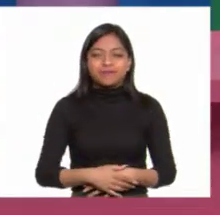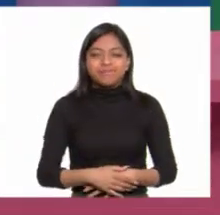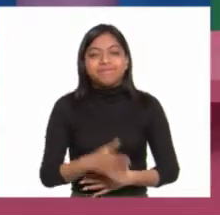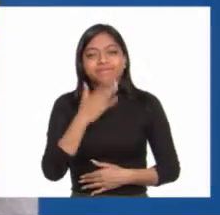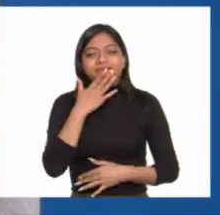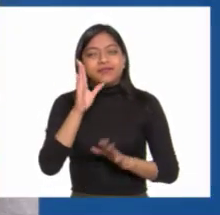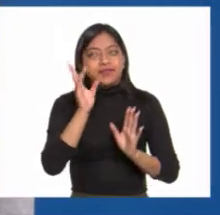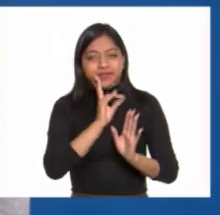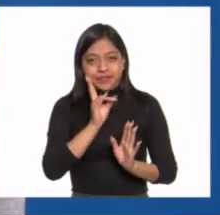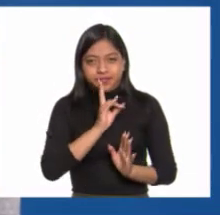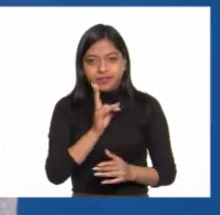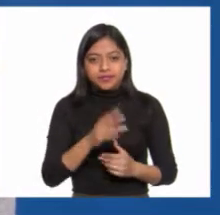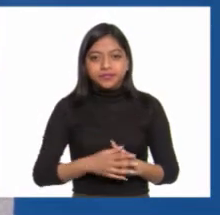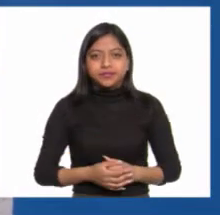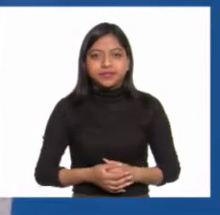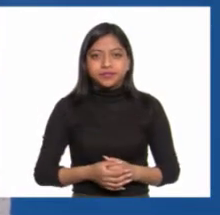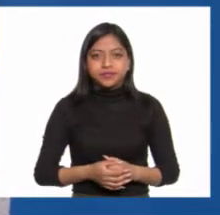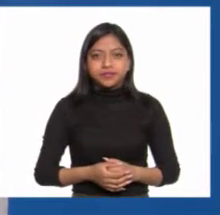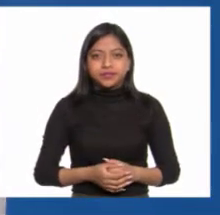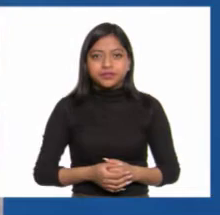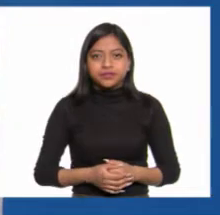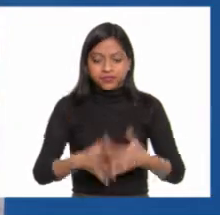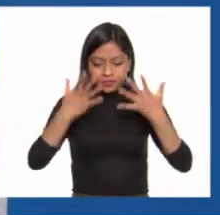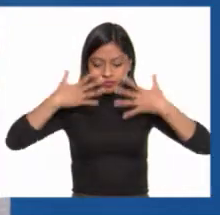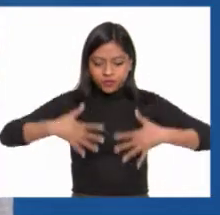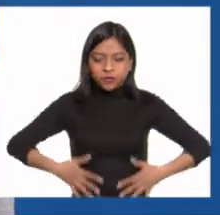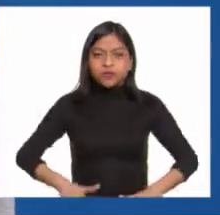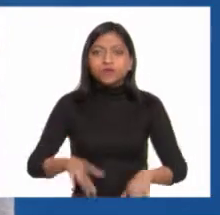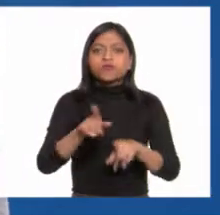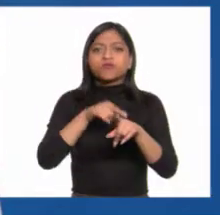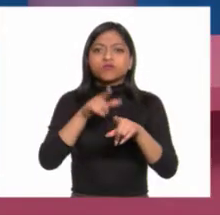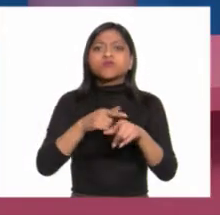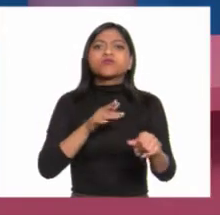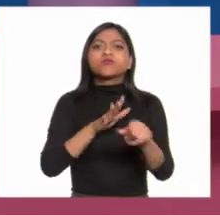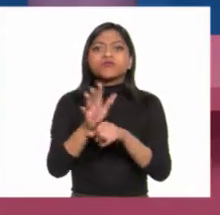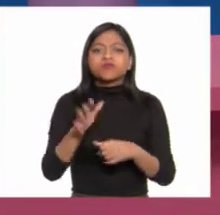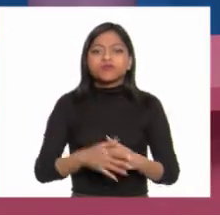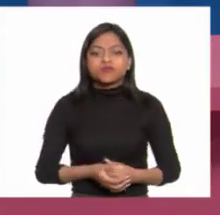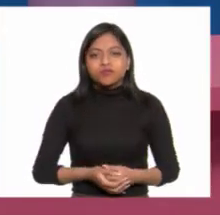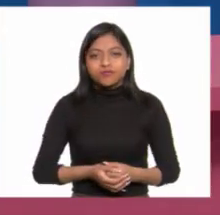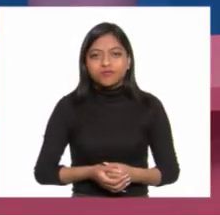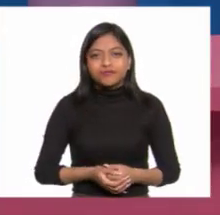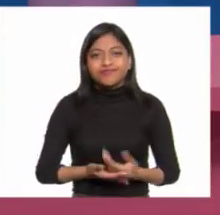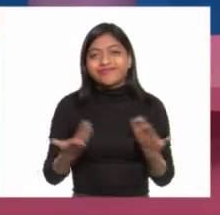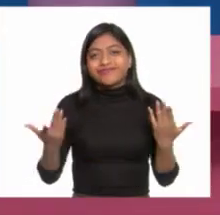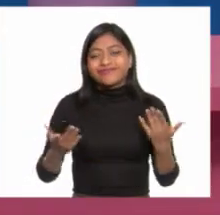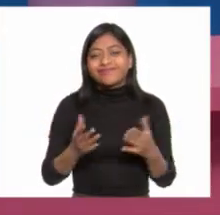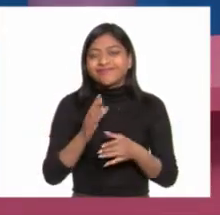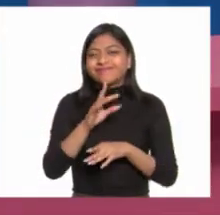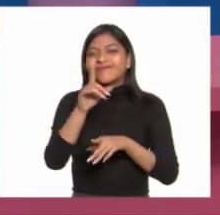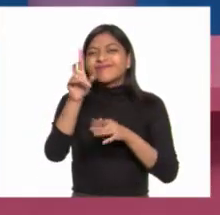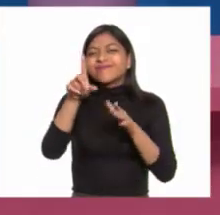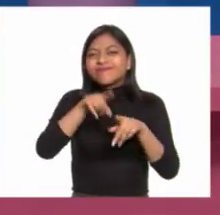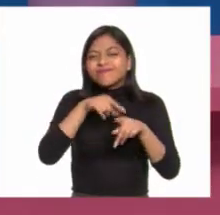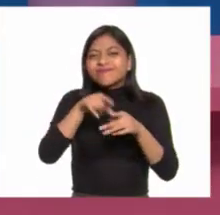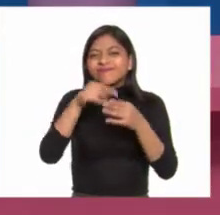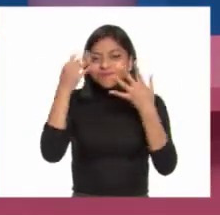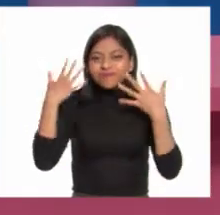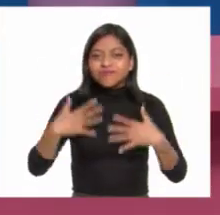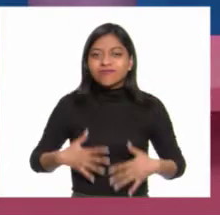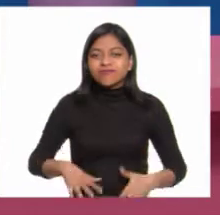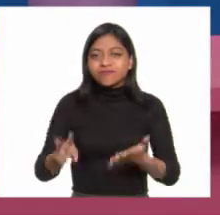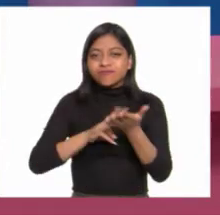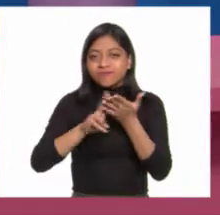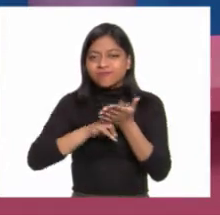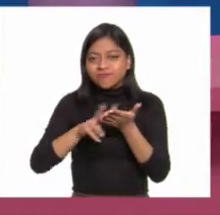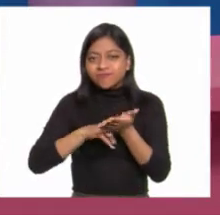ver. ¿De qué color soy? Eres casi todo verde, pero menos la